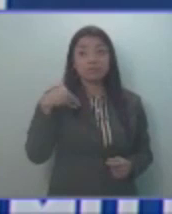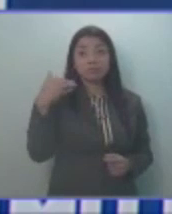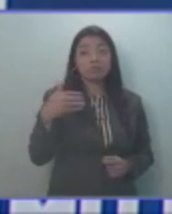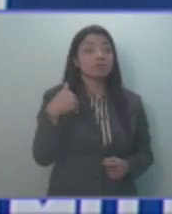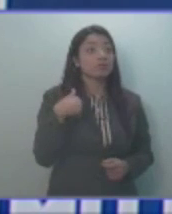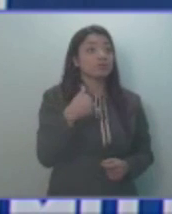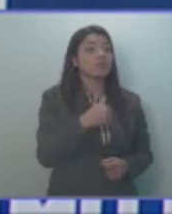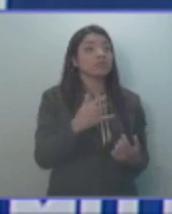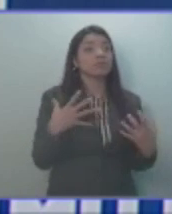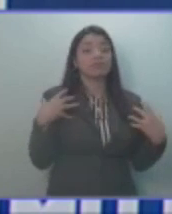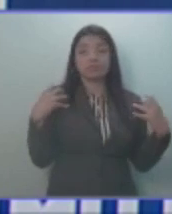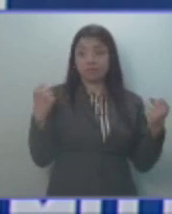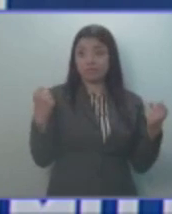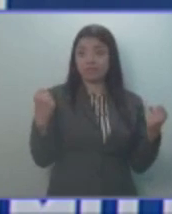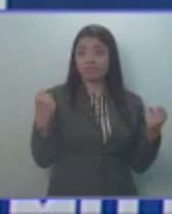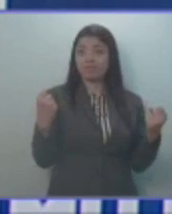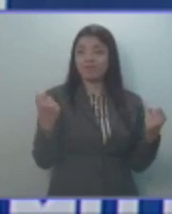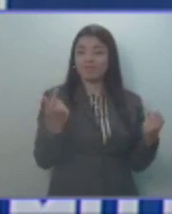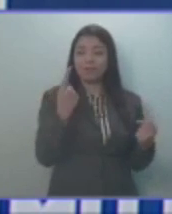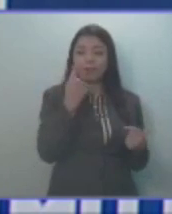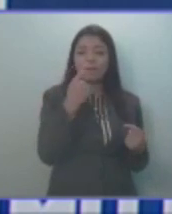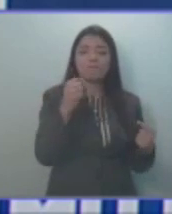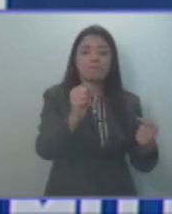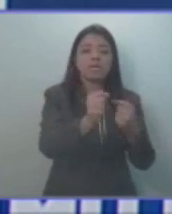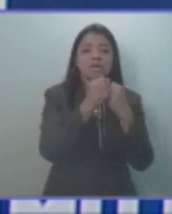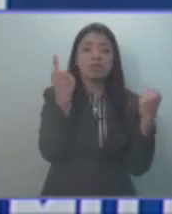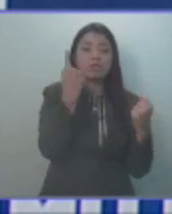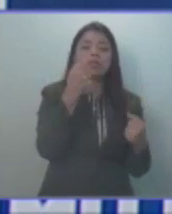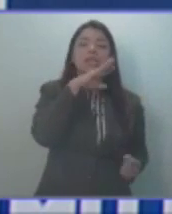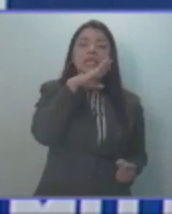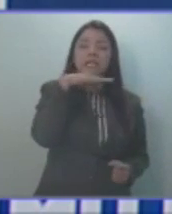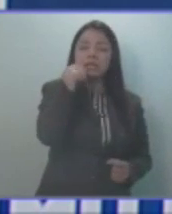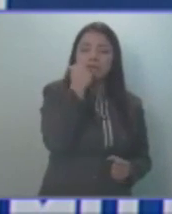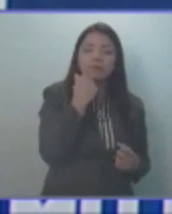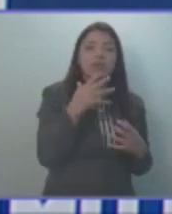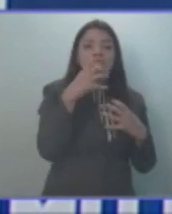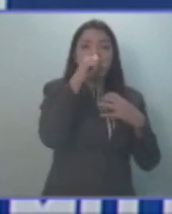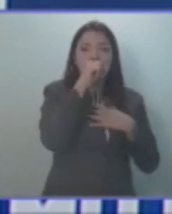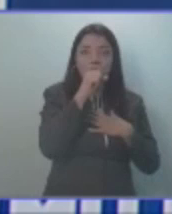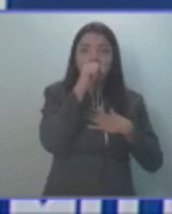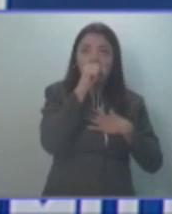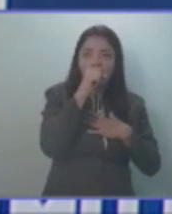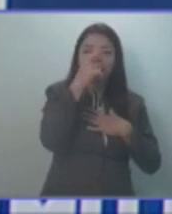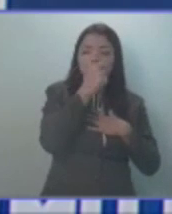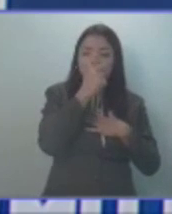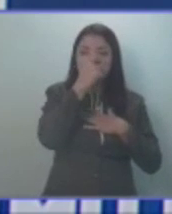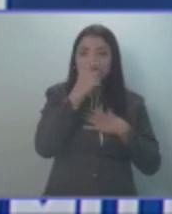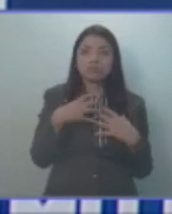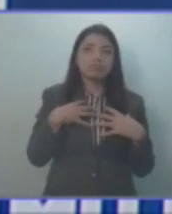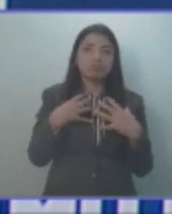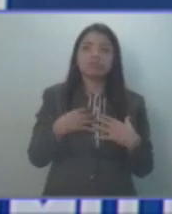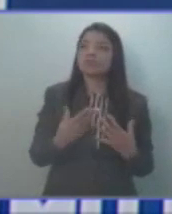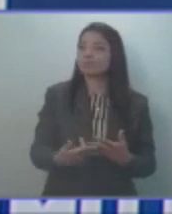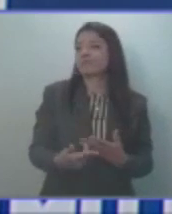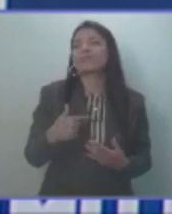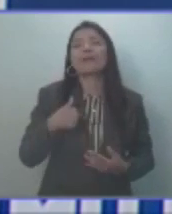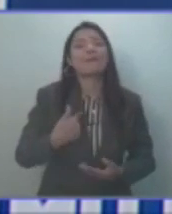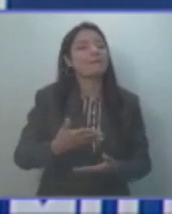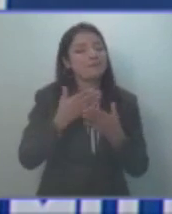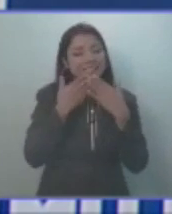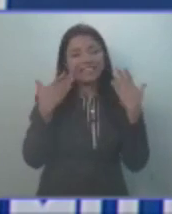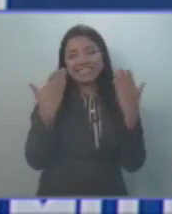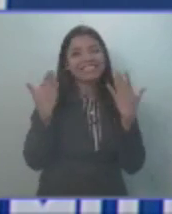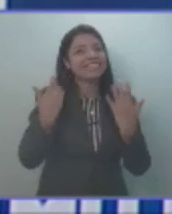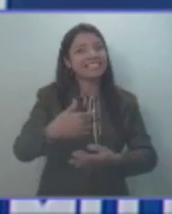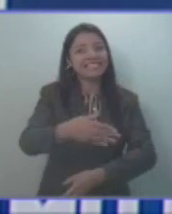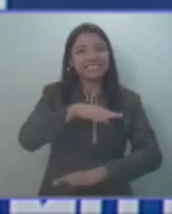ministerio de salud van más de un millón de consultas por problemas respiratorios así que a mí me congratula muchísimo y